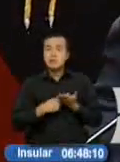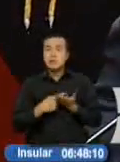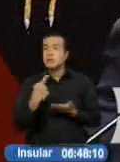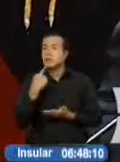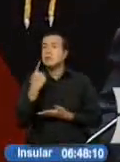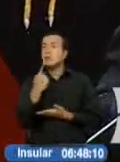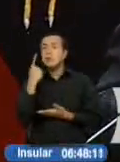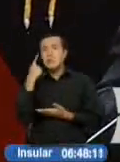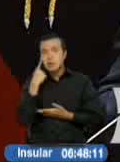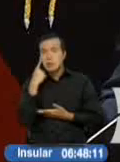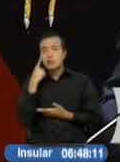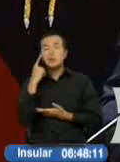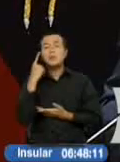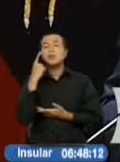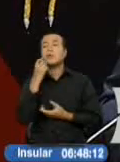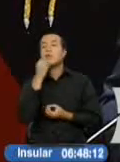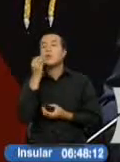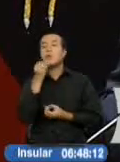solamente escucharán